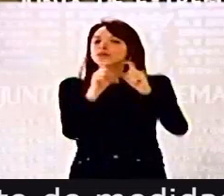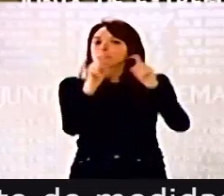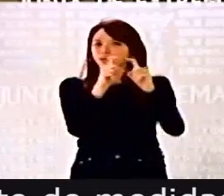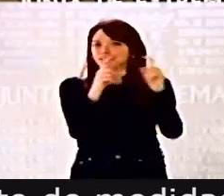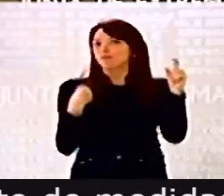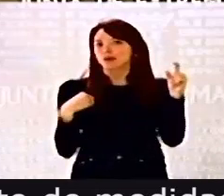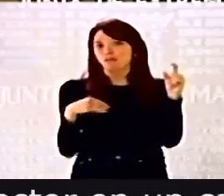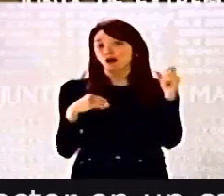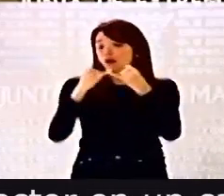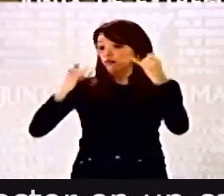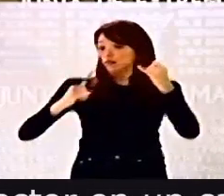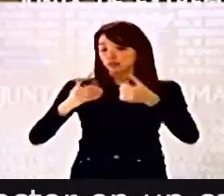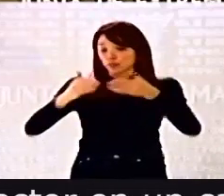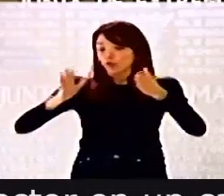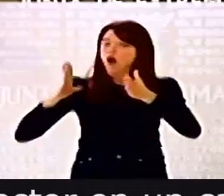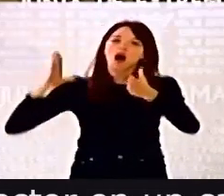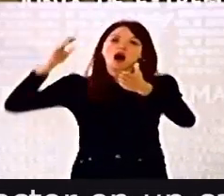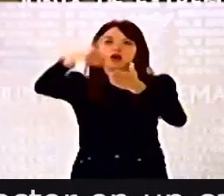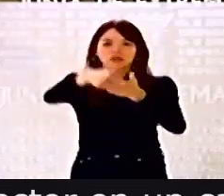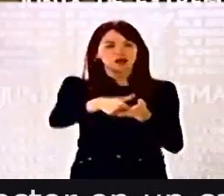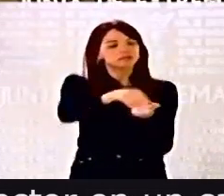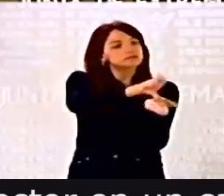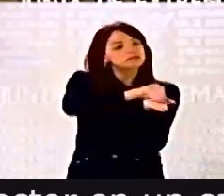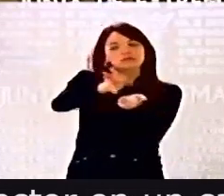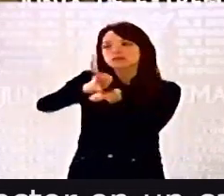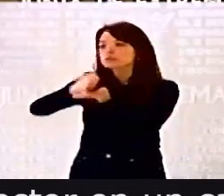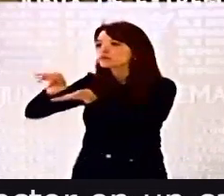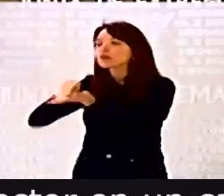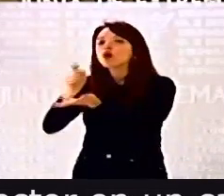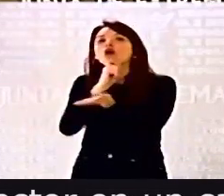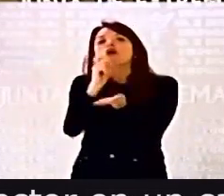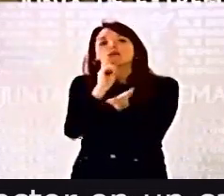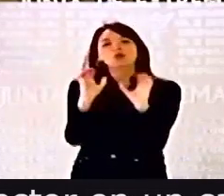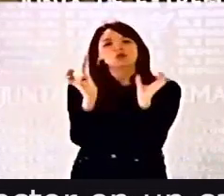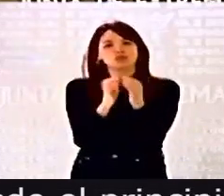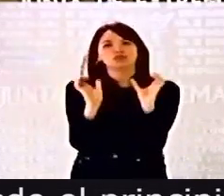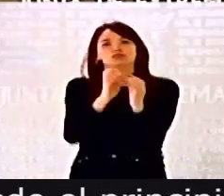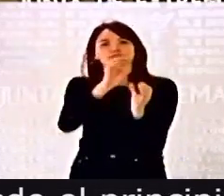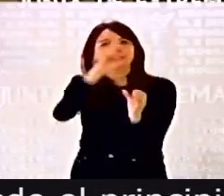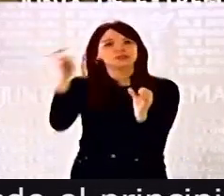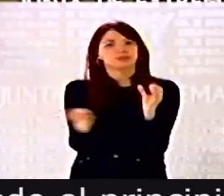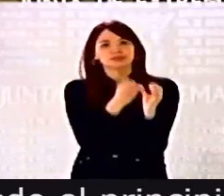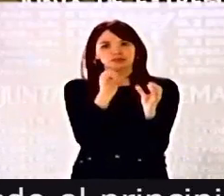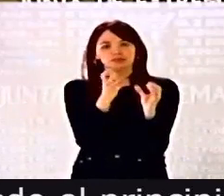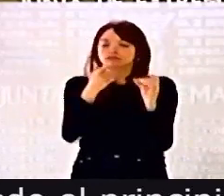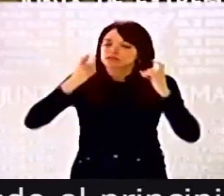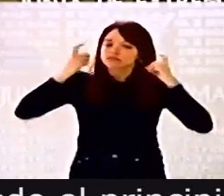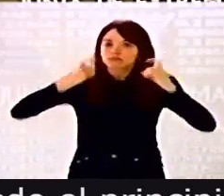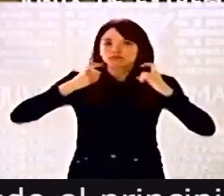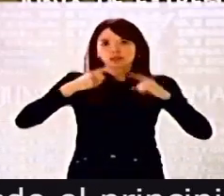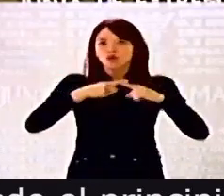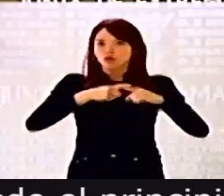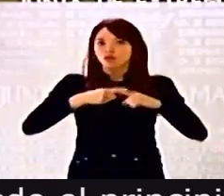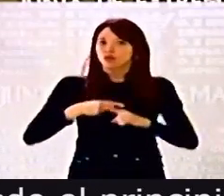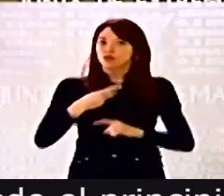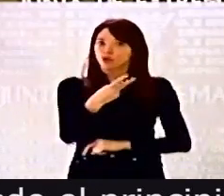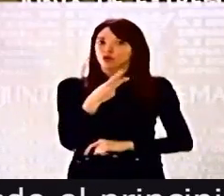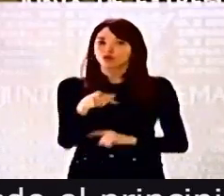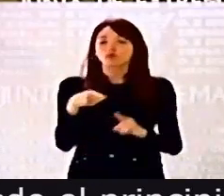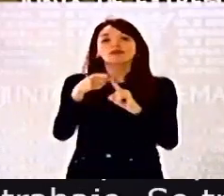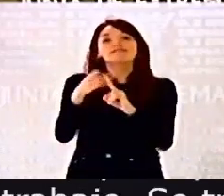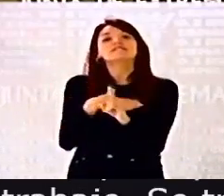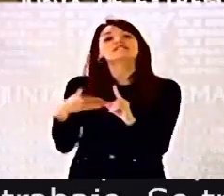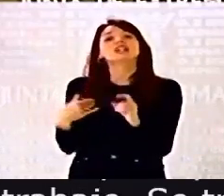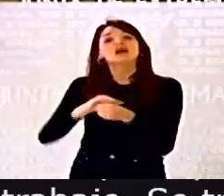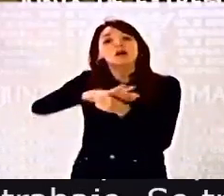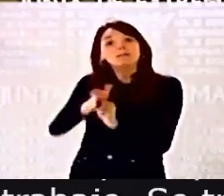la crisis y que se ha materializado en diferentes reuniones de trabajo. Se trata de un esfuerzo compartido en la lucha contra el impacto